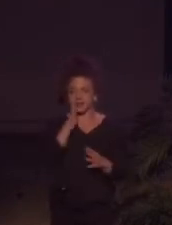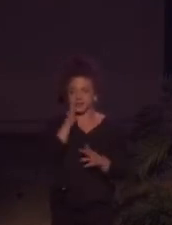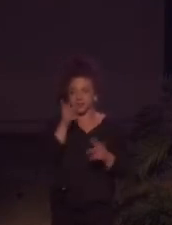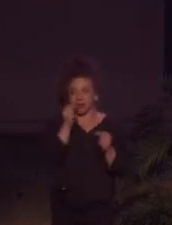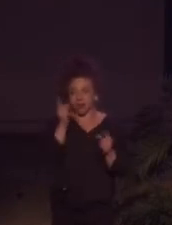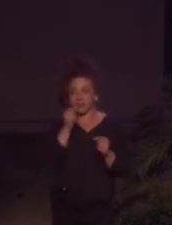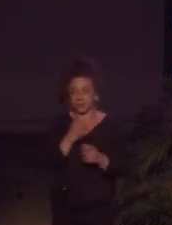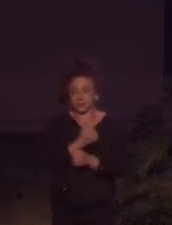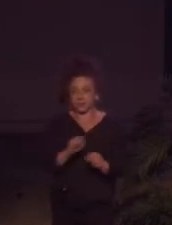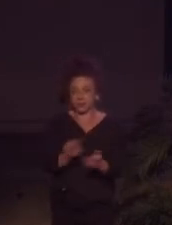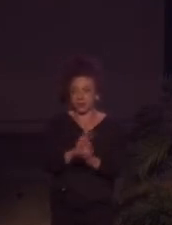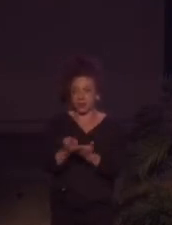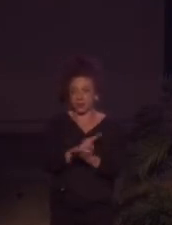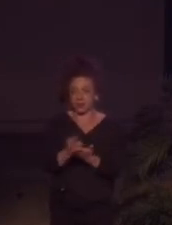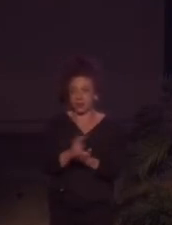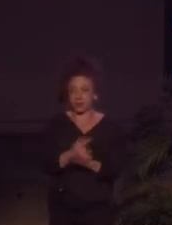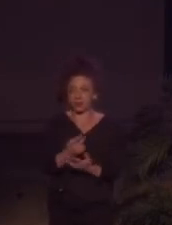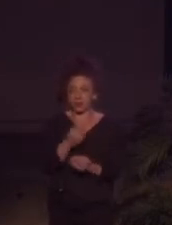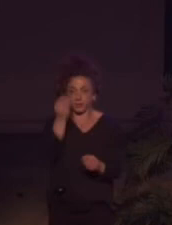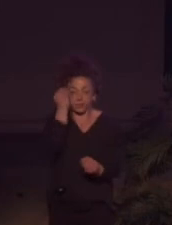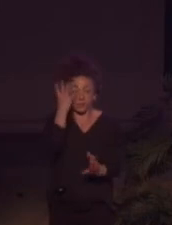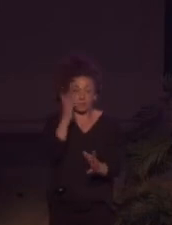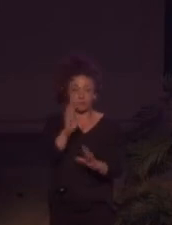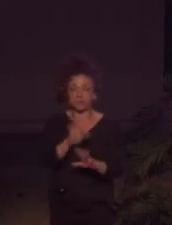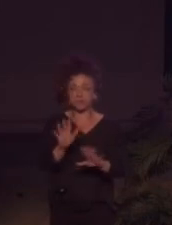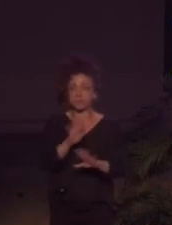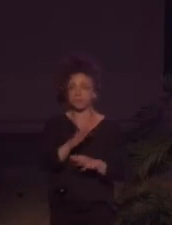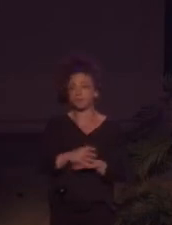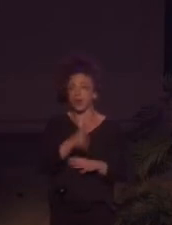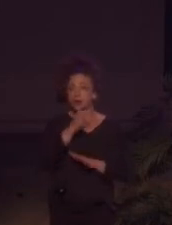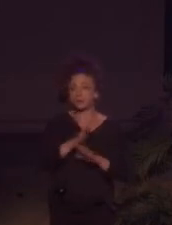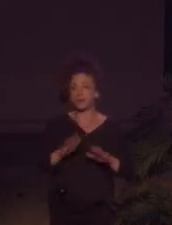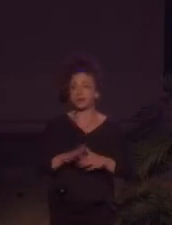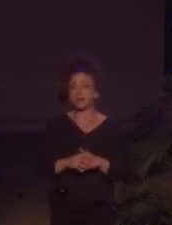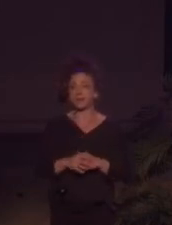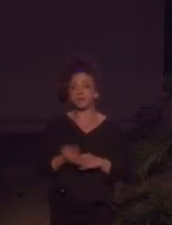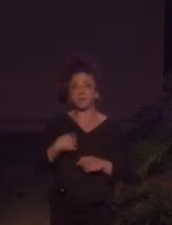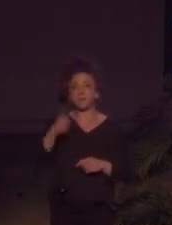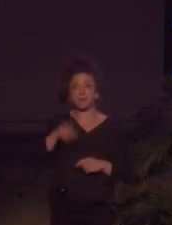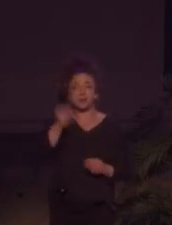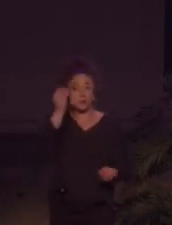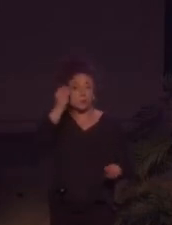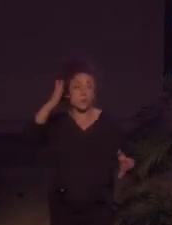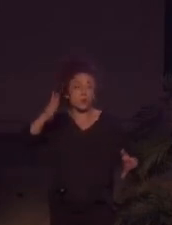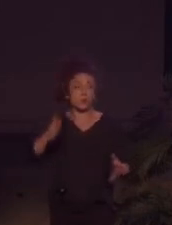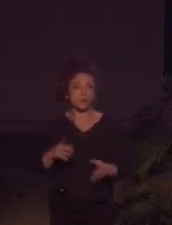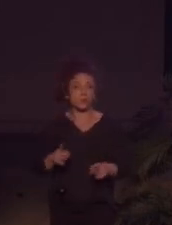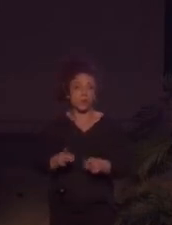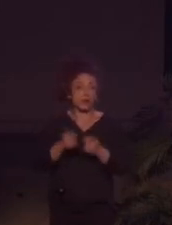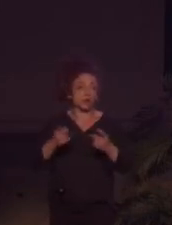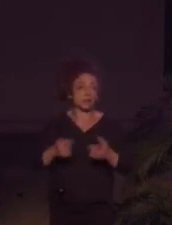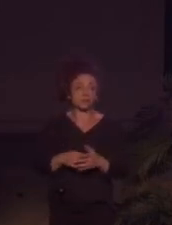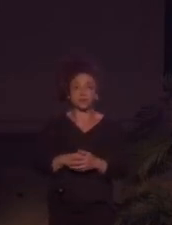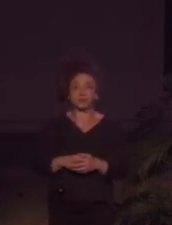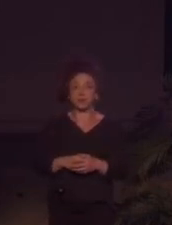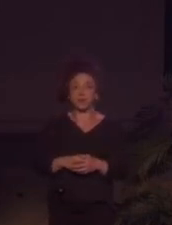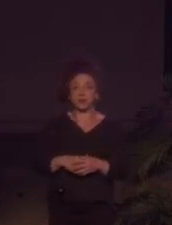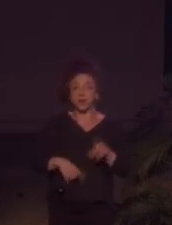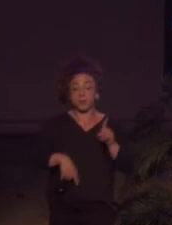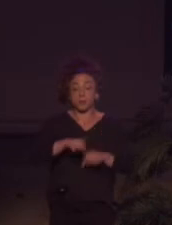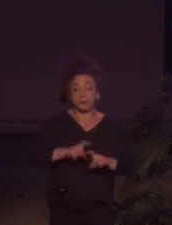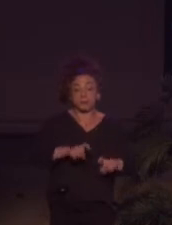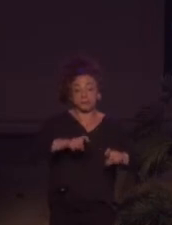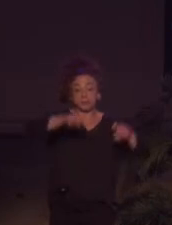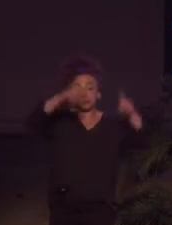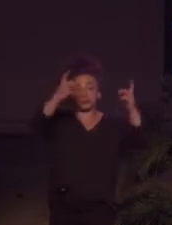como algo tan impensable, que no sé, yo también supongo que de alguna forma, como todo es una construcción, nos